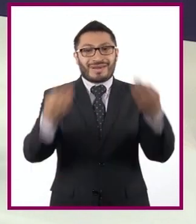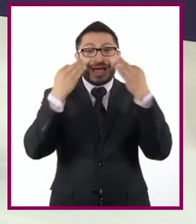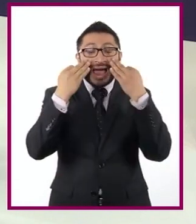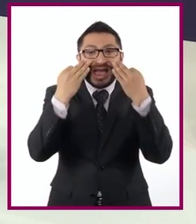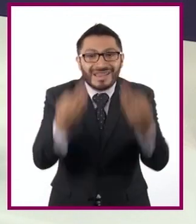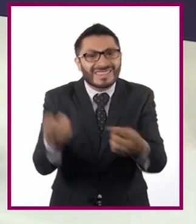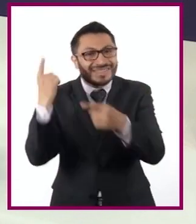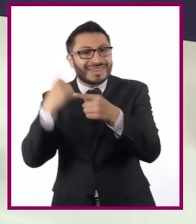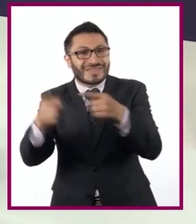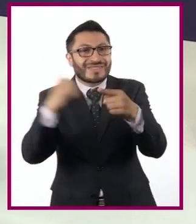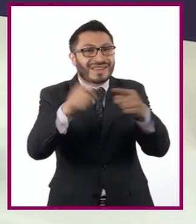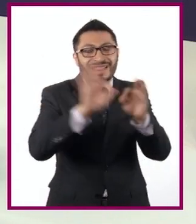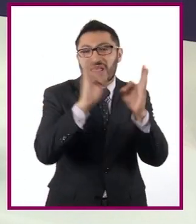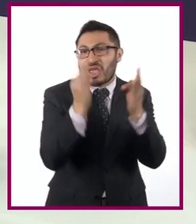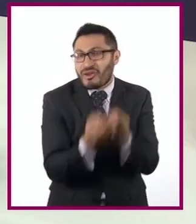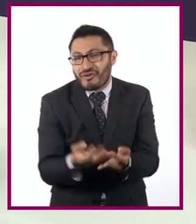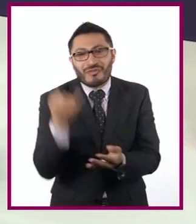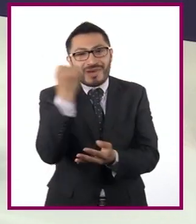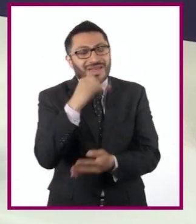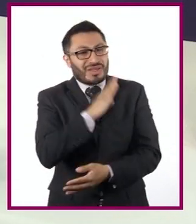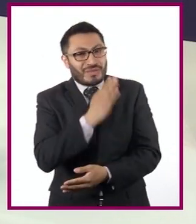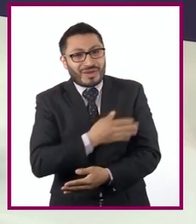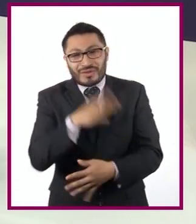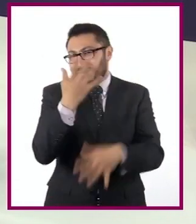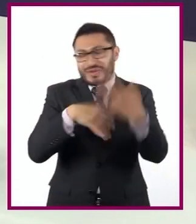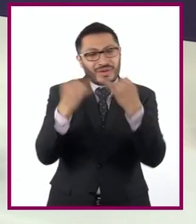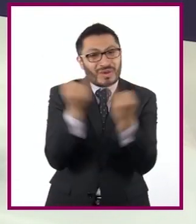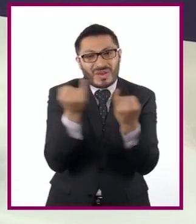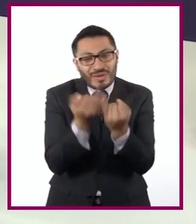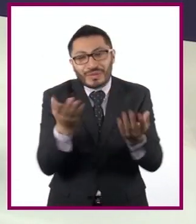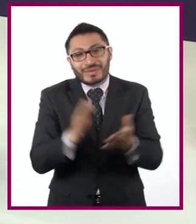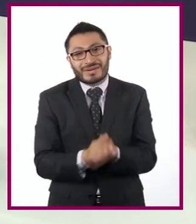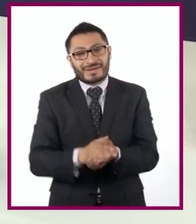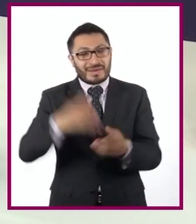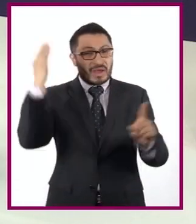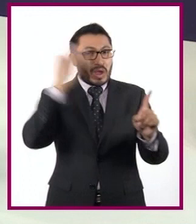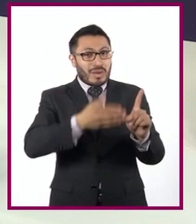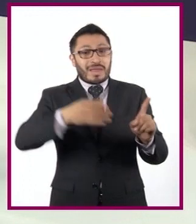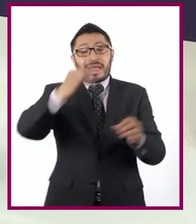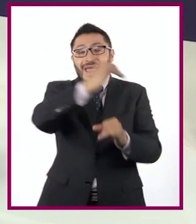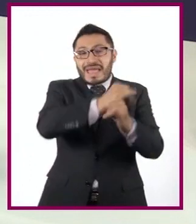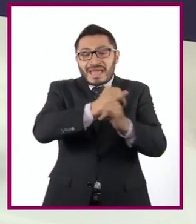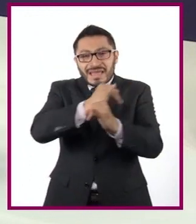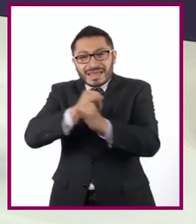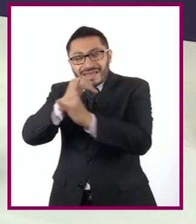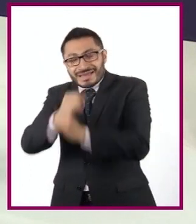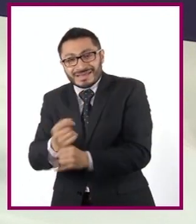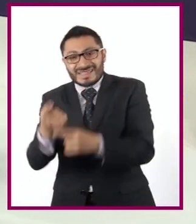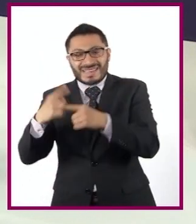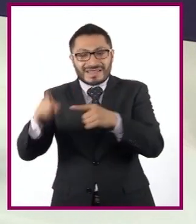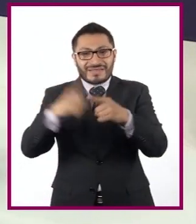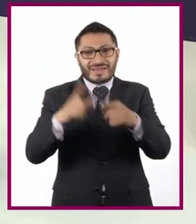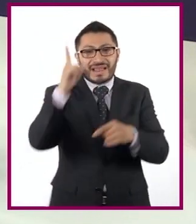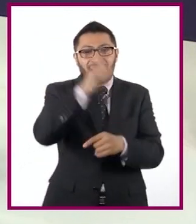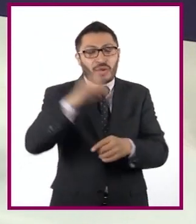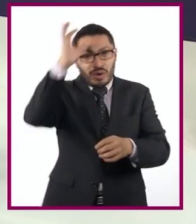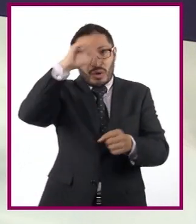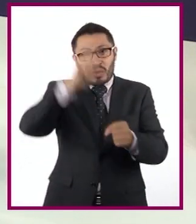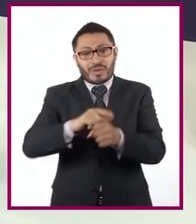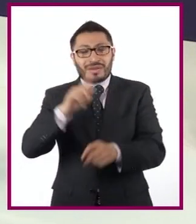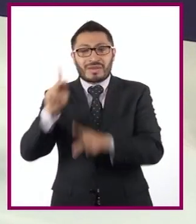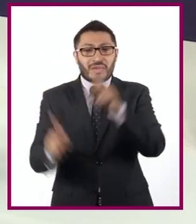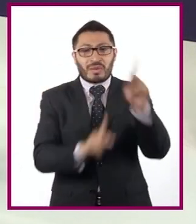pronunciar en español, pues nuestro aprendizaje esperado fue investiga sobre la diversidad lingüística y cultural de los